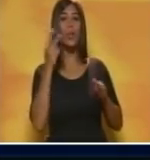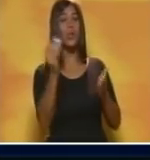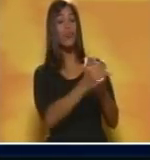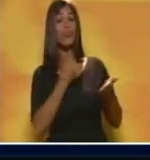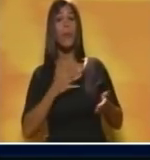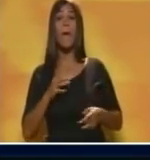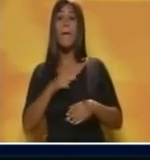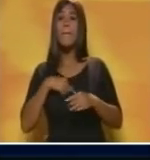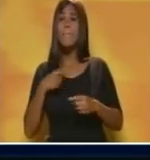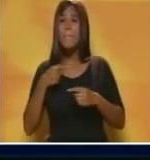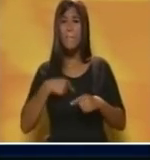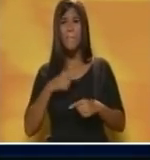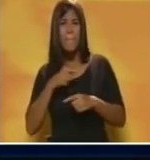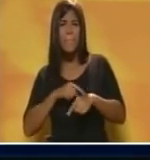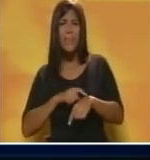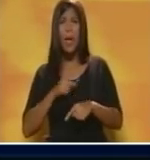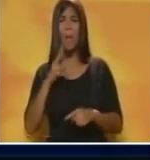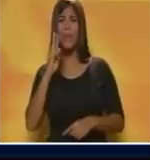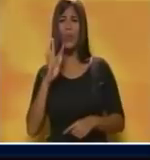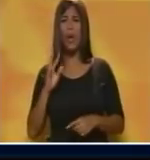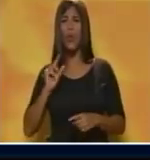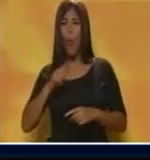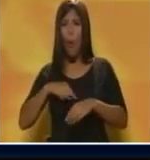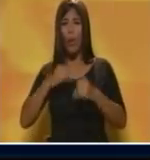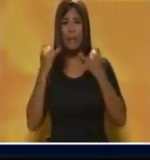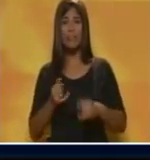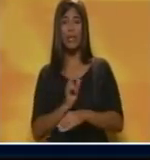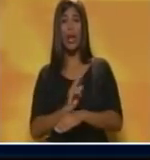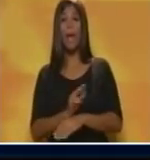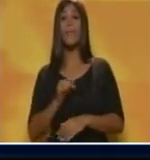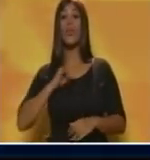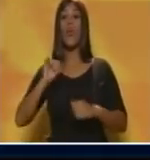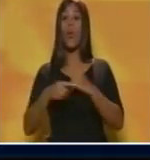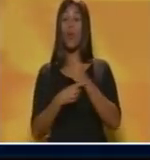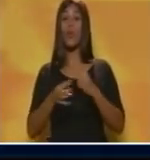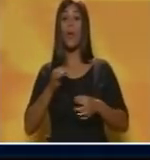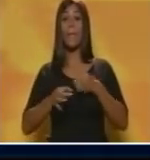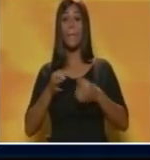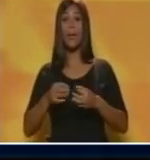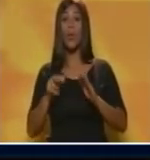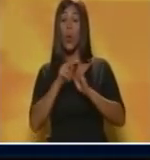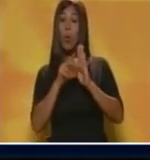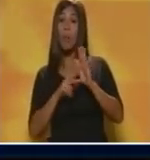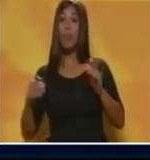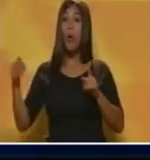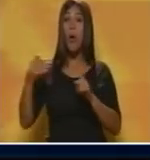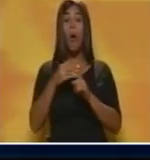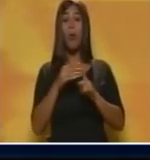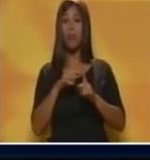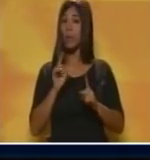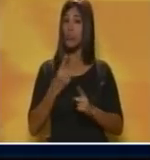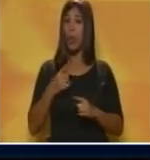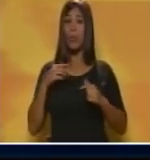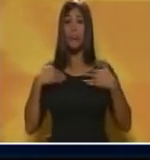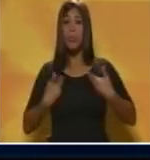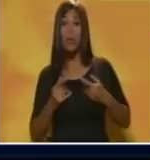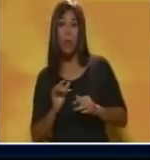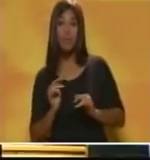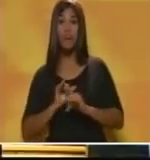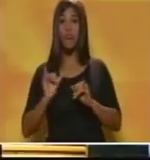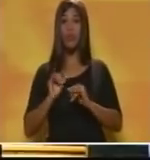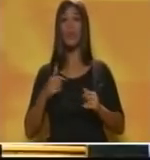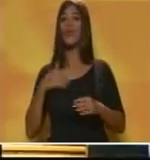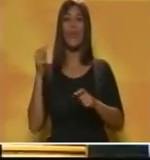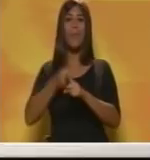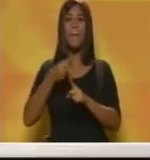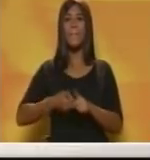en menos de 24 horas. En el comunicado, Guaidó afirmó que estas medidas no detendrán la lucha porque se convoquen nuevas elecciones en el